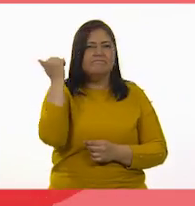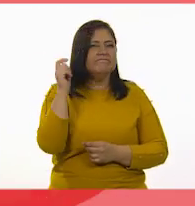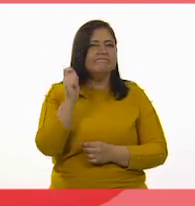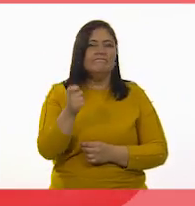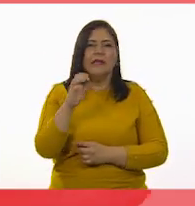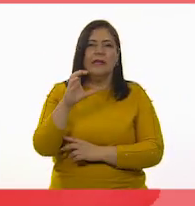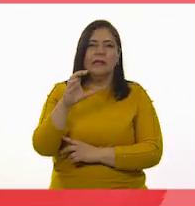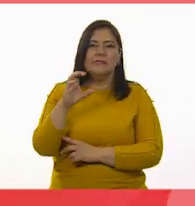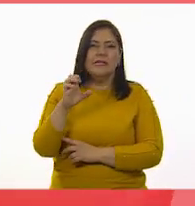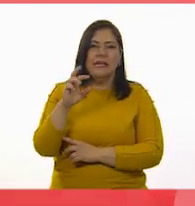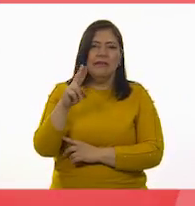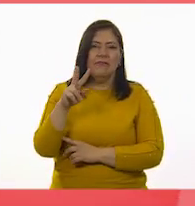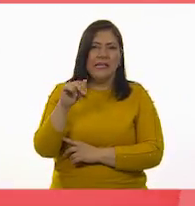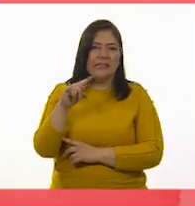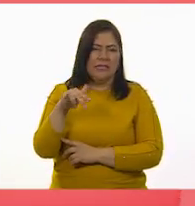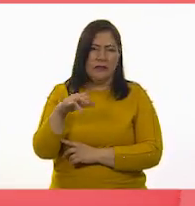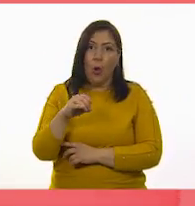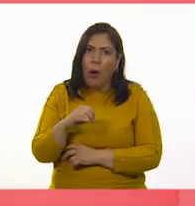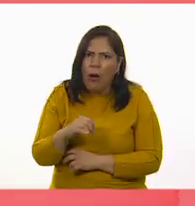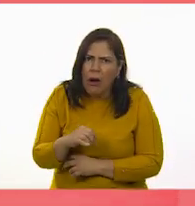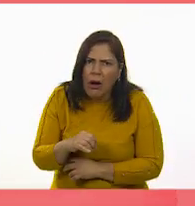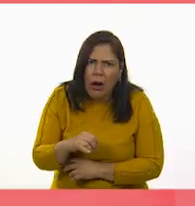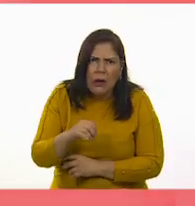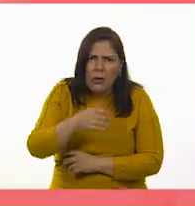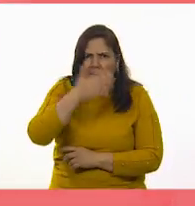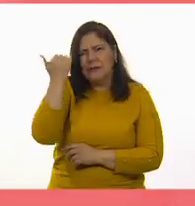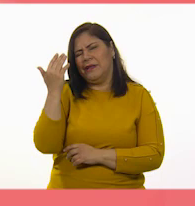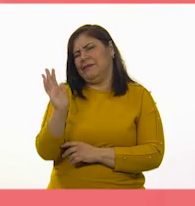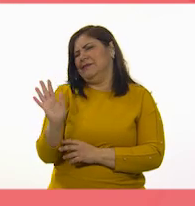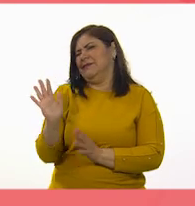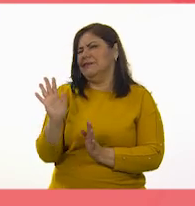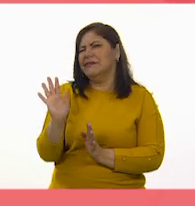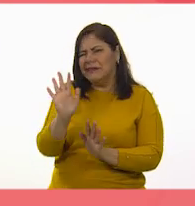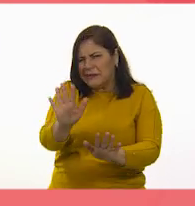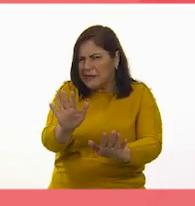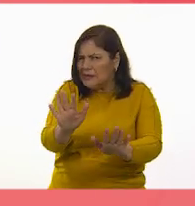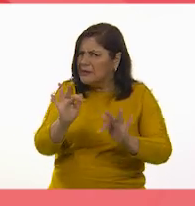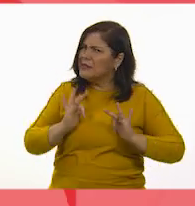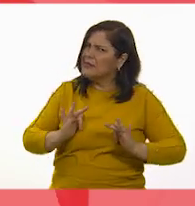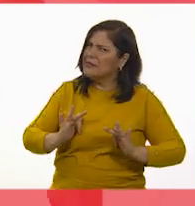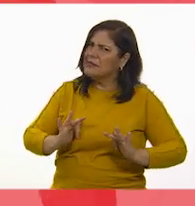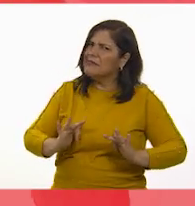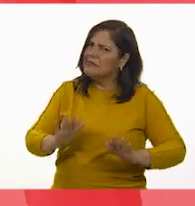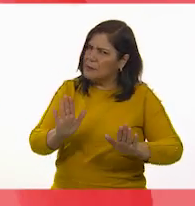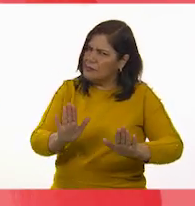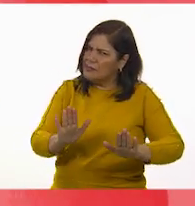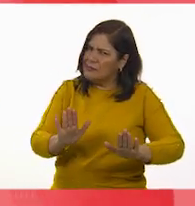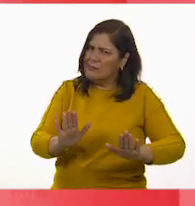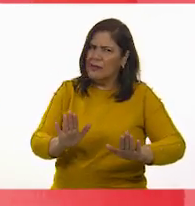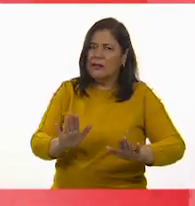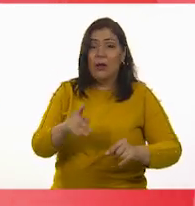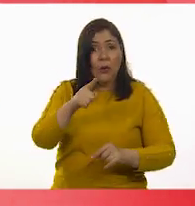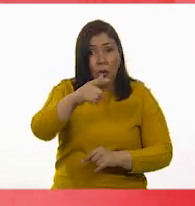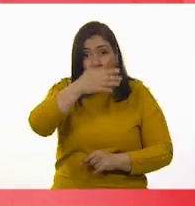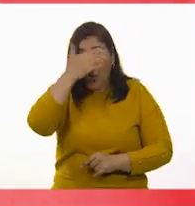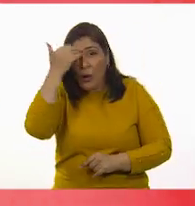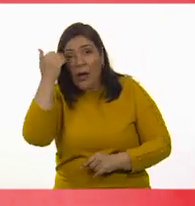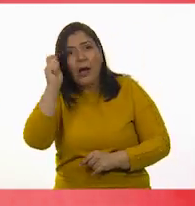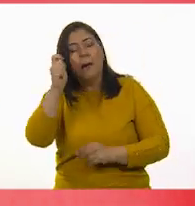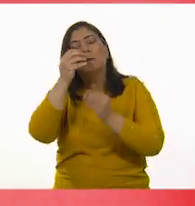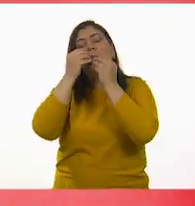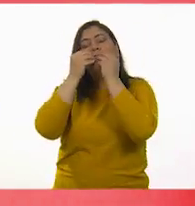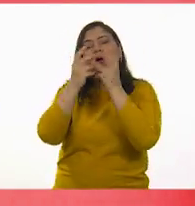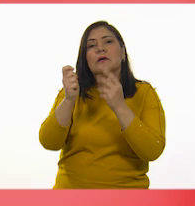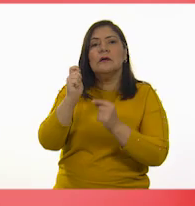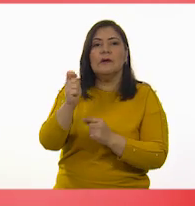Cervantino. No, ¿en serio? No, a ver, tranquilos, un momento. Si no saben qué es este maravilloso